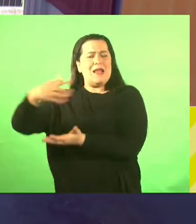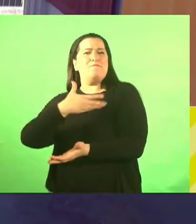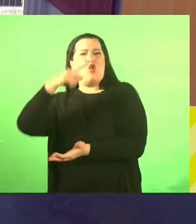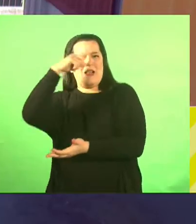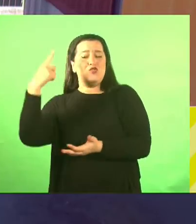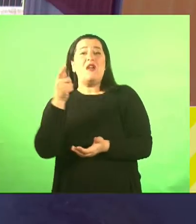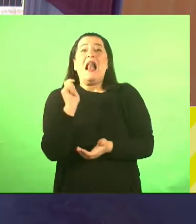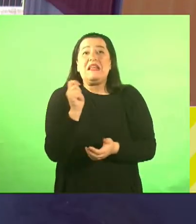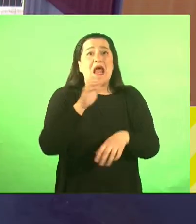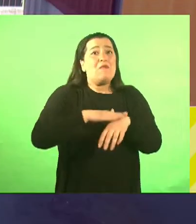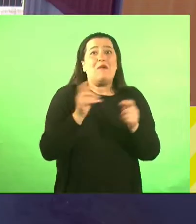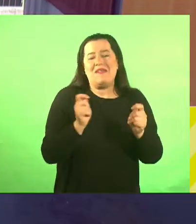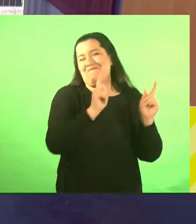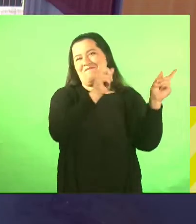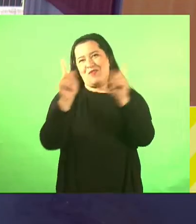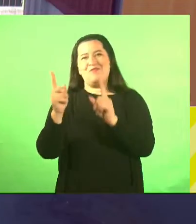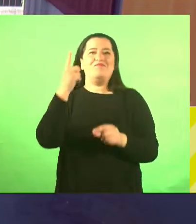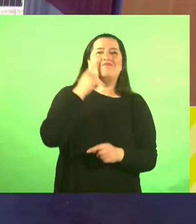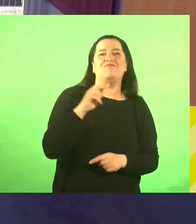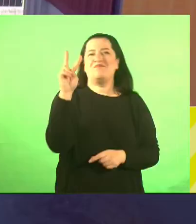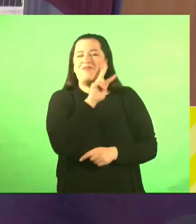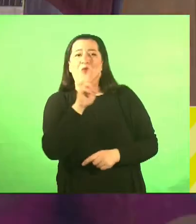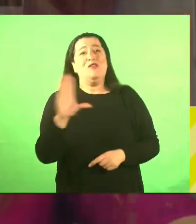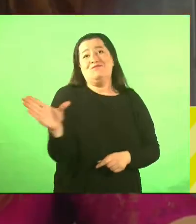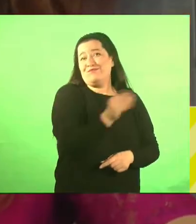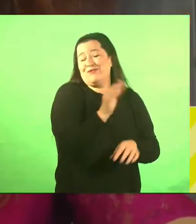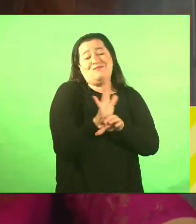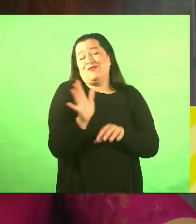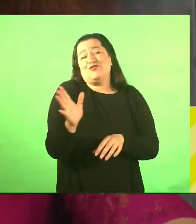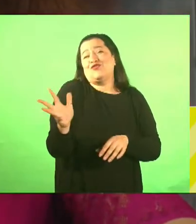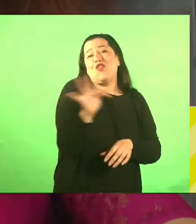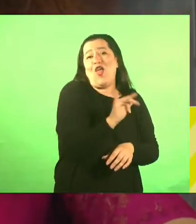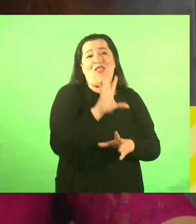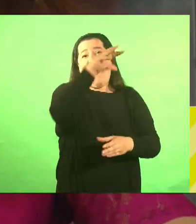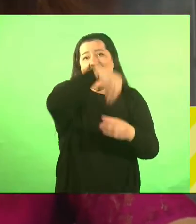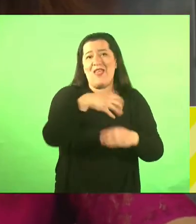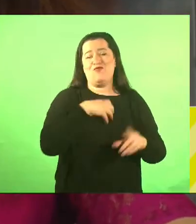son las maestras, los maestros, los docentes, los que están todos los días en el aula.